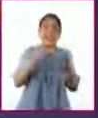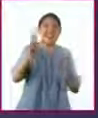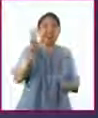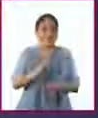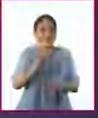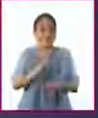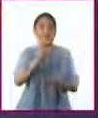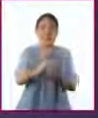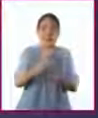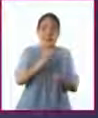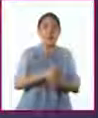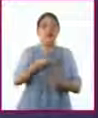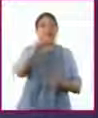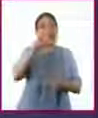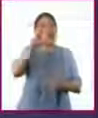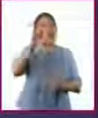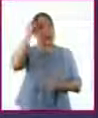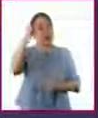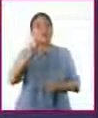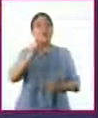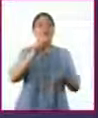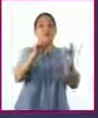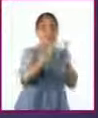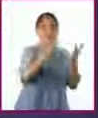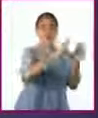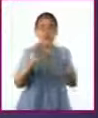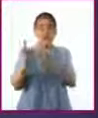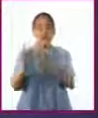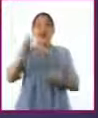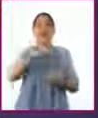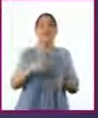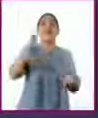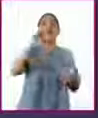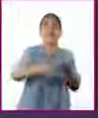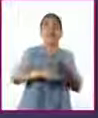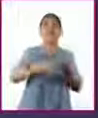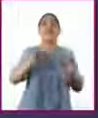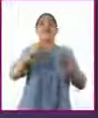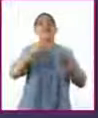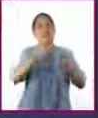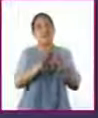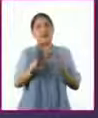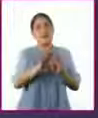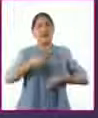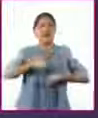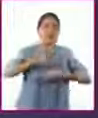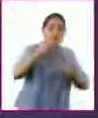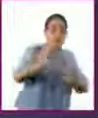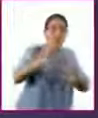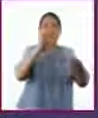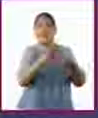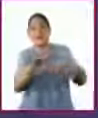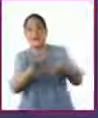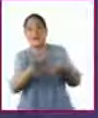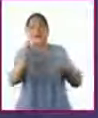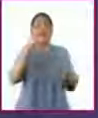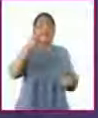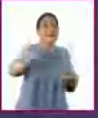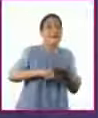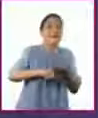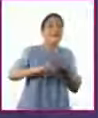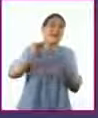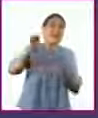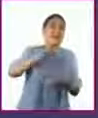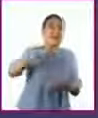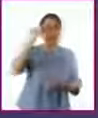las fuentes literarias pueden encontrar antologías de cuentos, de crónicas, fábulas o mitos. Y que